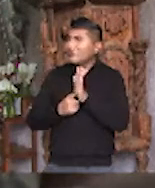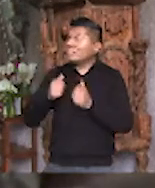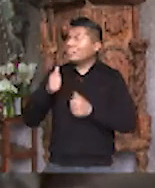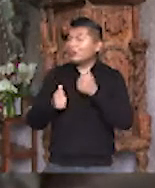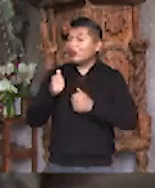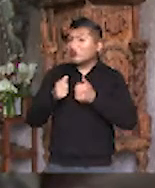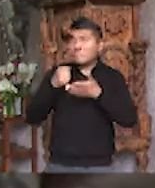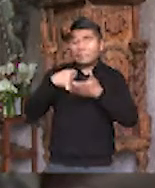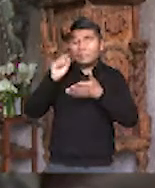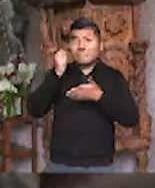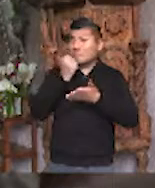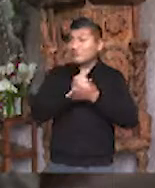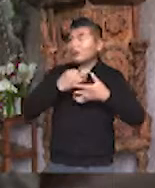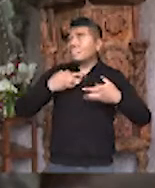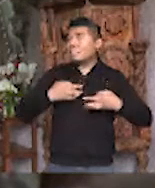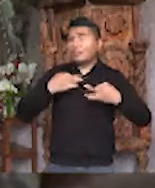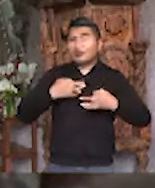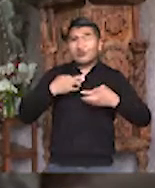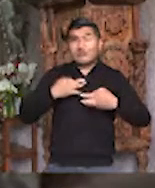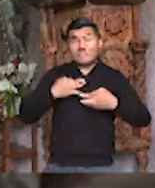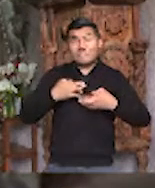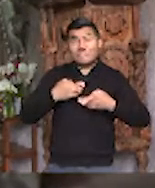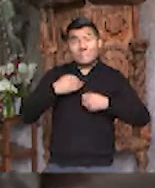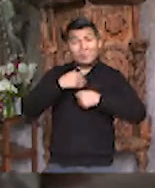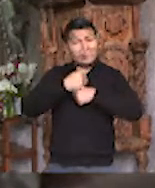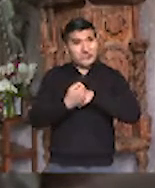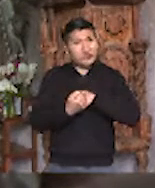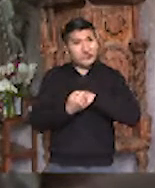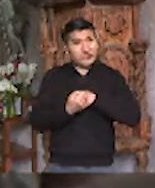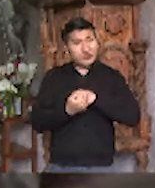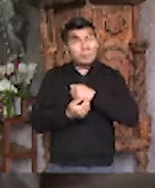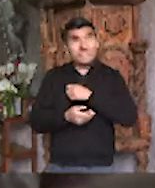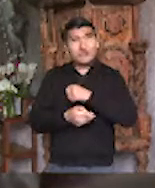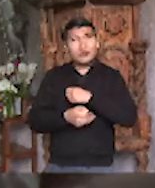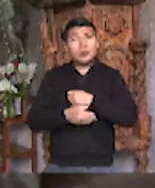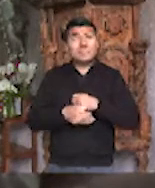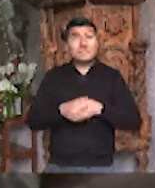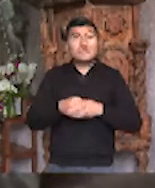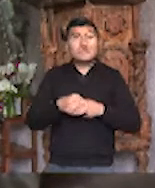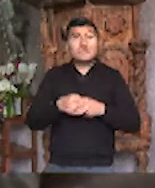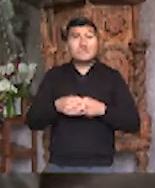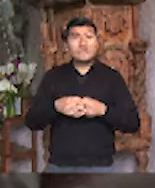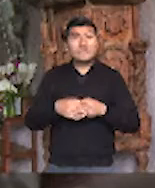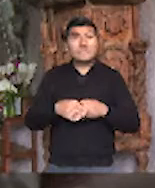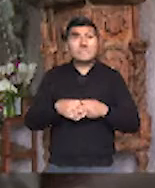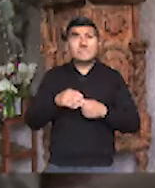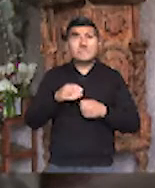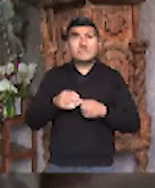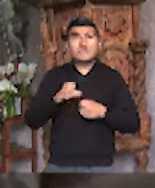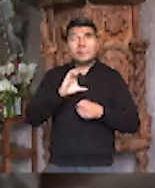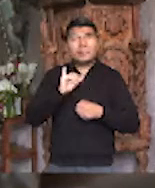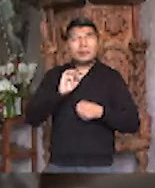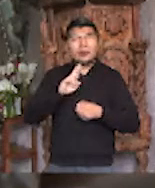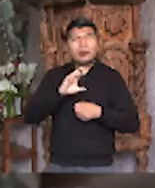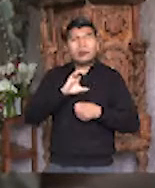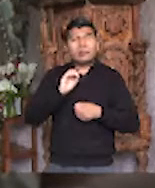es la garantía el pan del circo el pan y el circo no